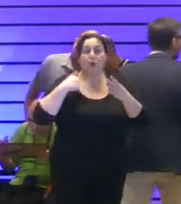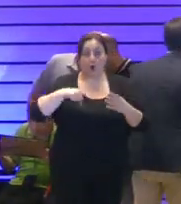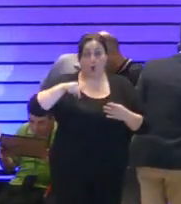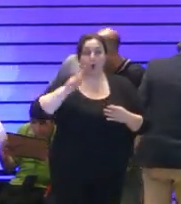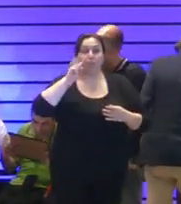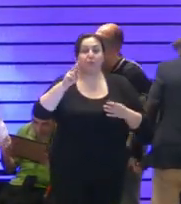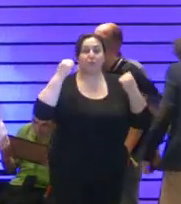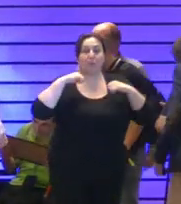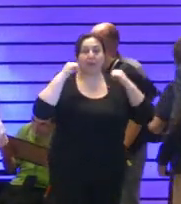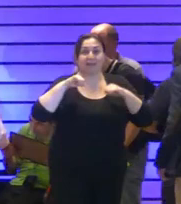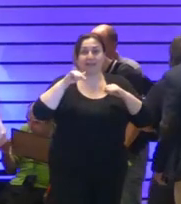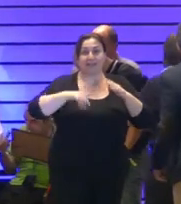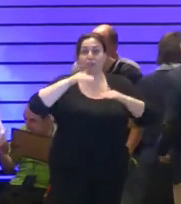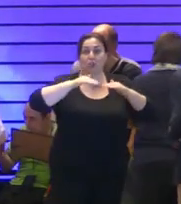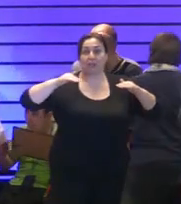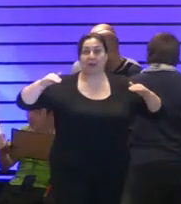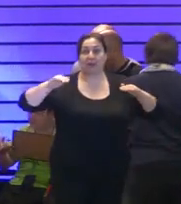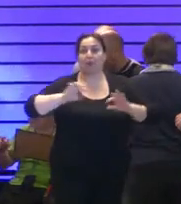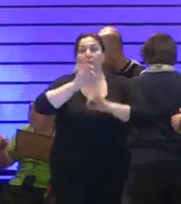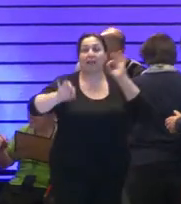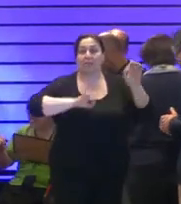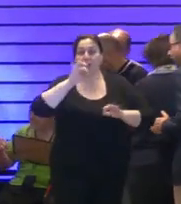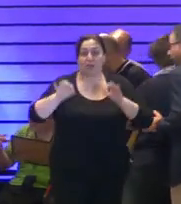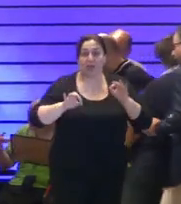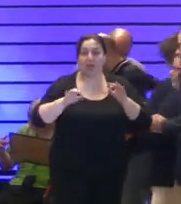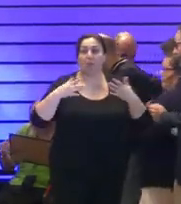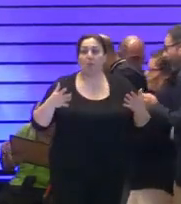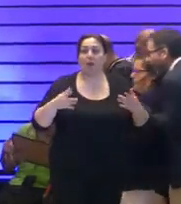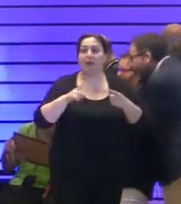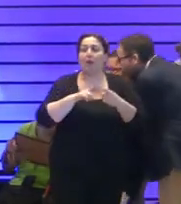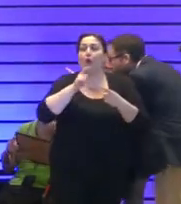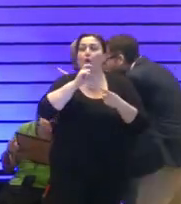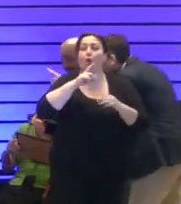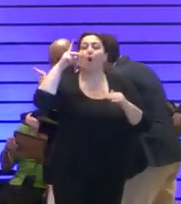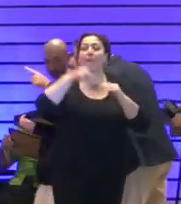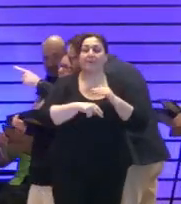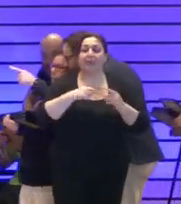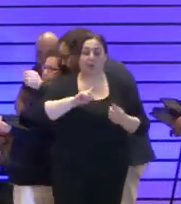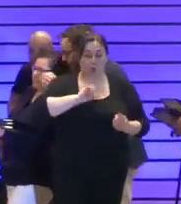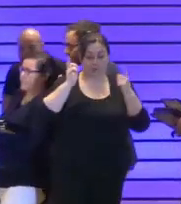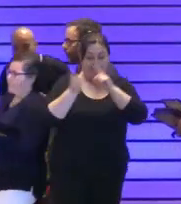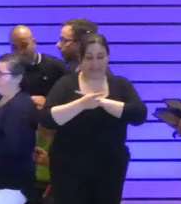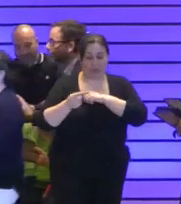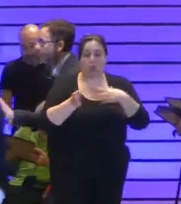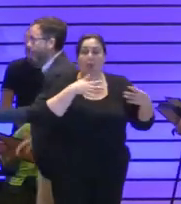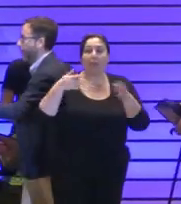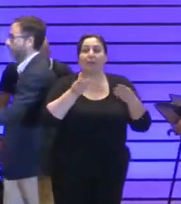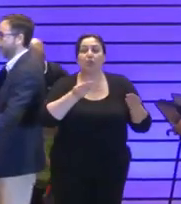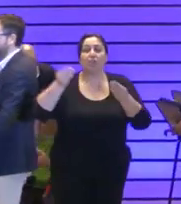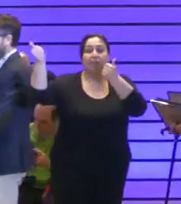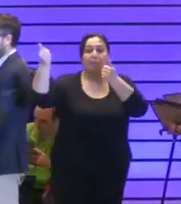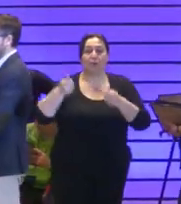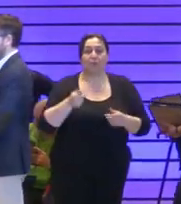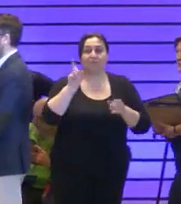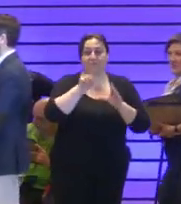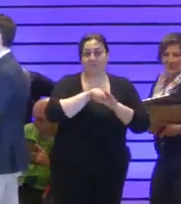las prácticas de sostenibilidad organizacional, son cómo evitar convertirnos en lo que el viento se llevó, de Plena Inclusión